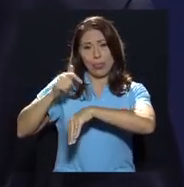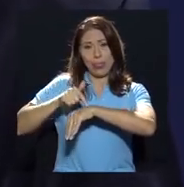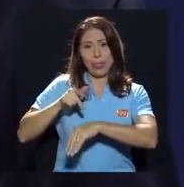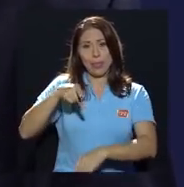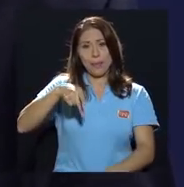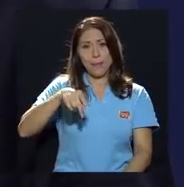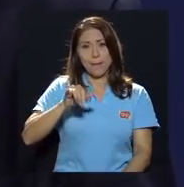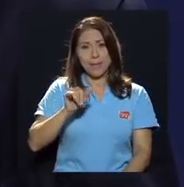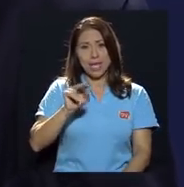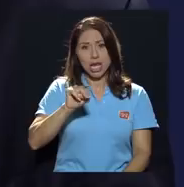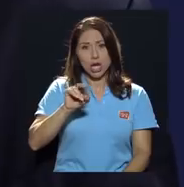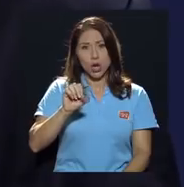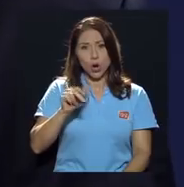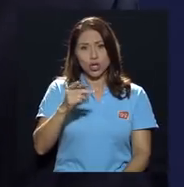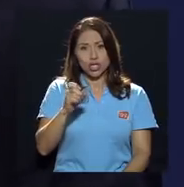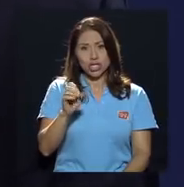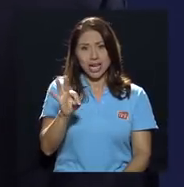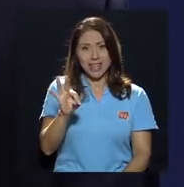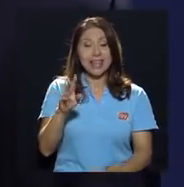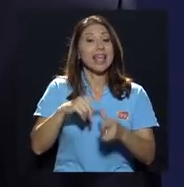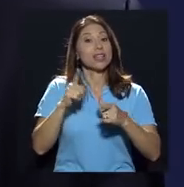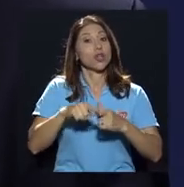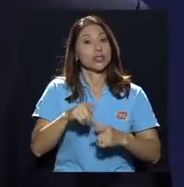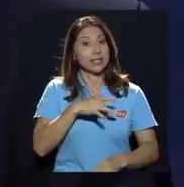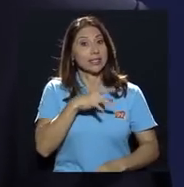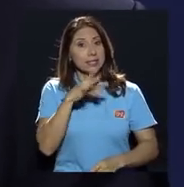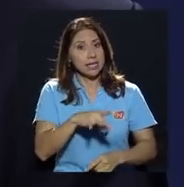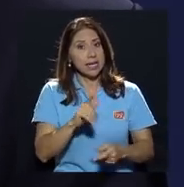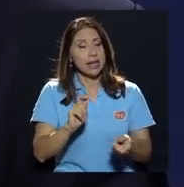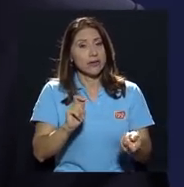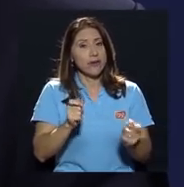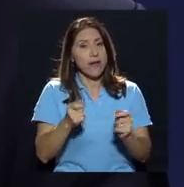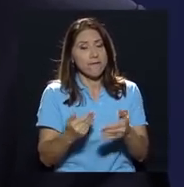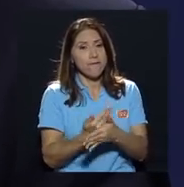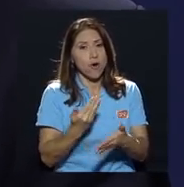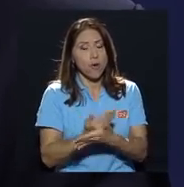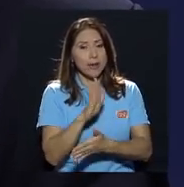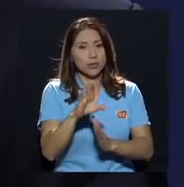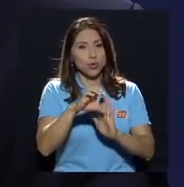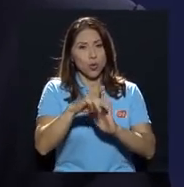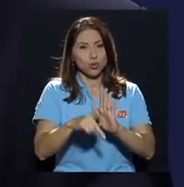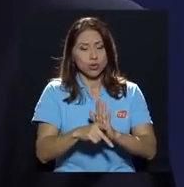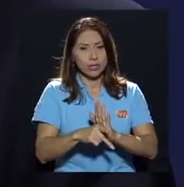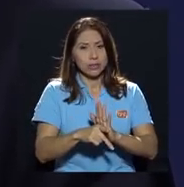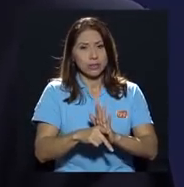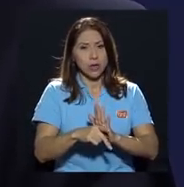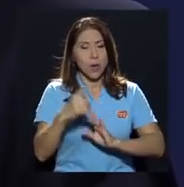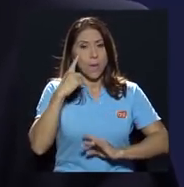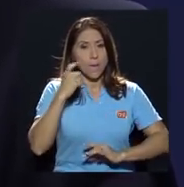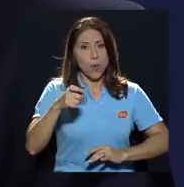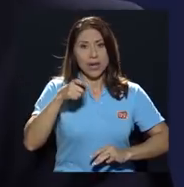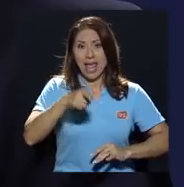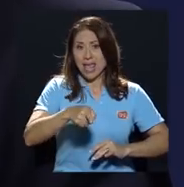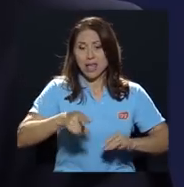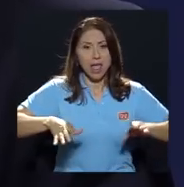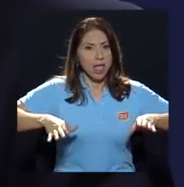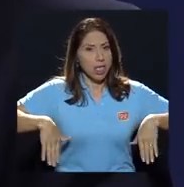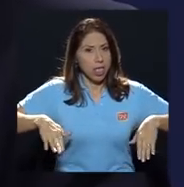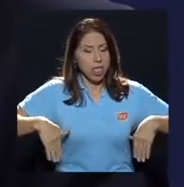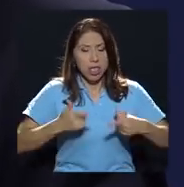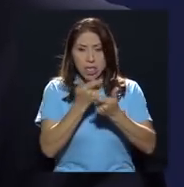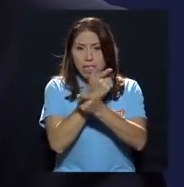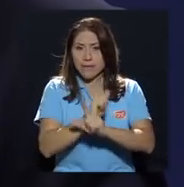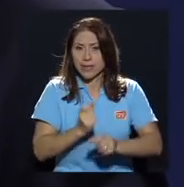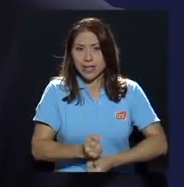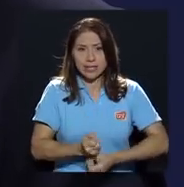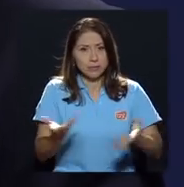y entonces chile reforma su constitución porque no había libertad